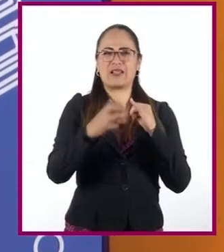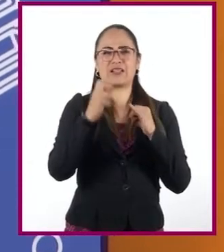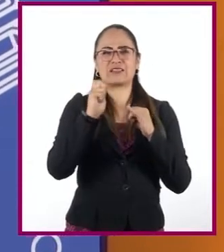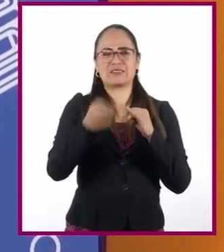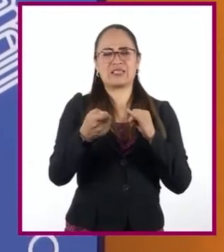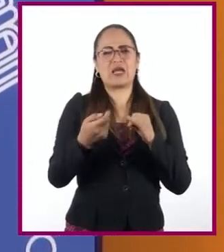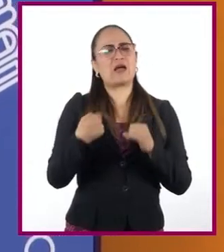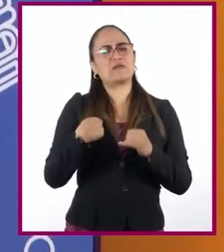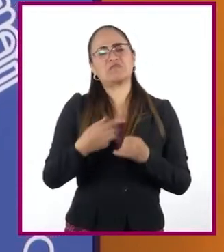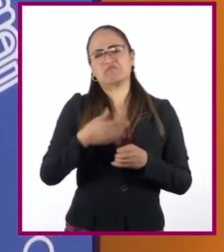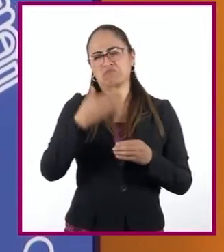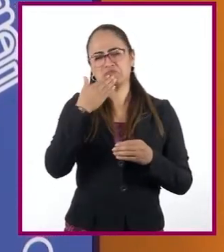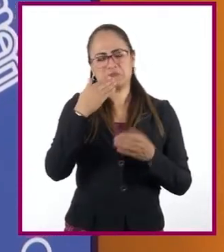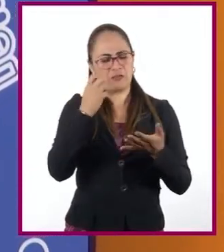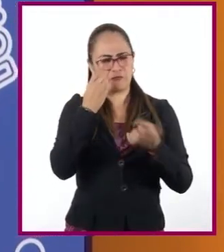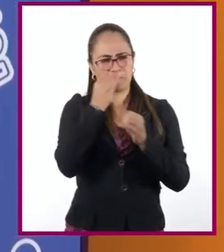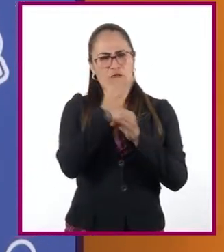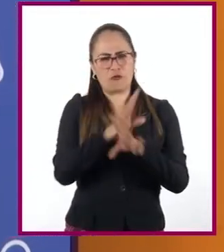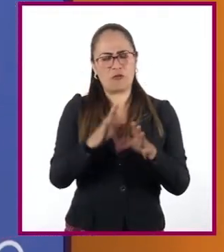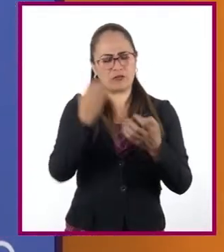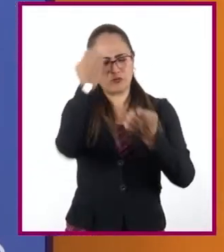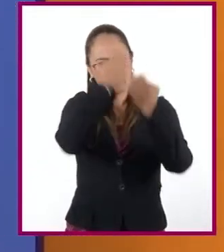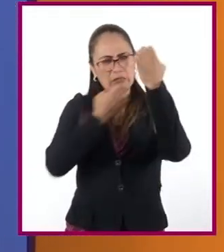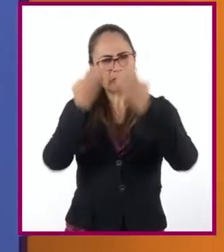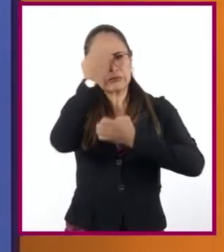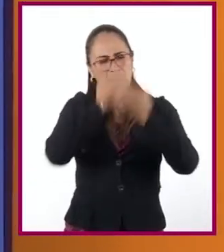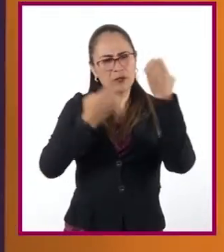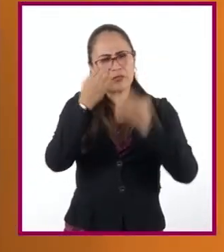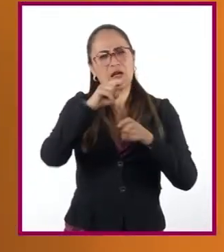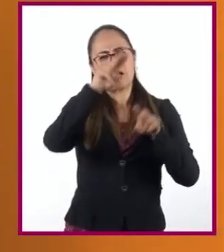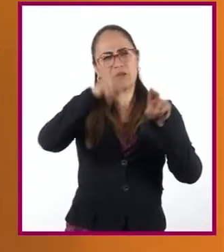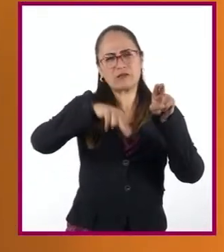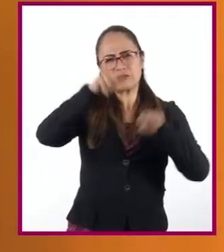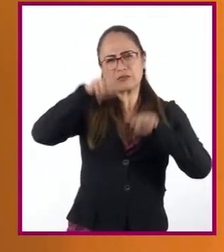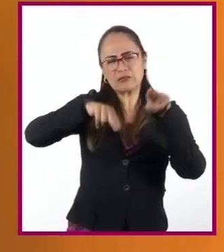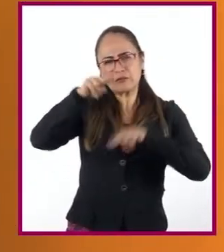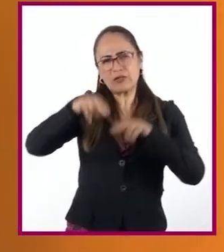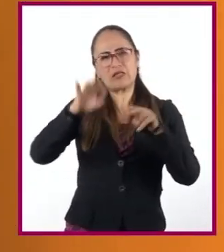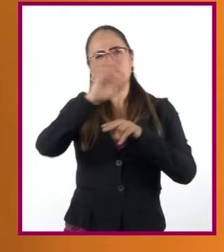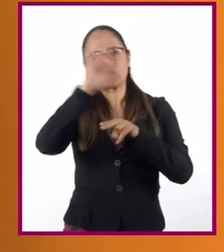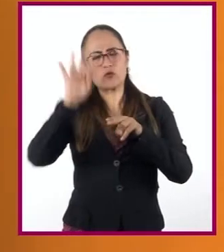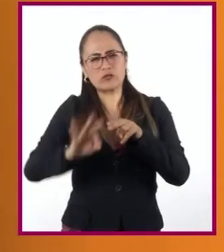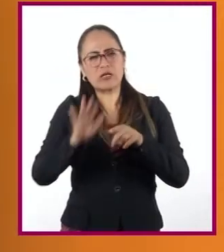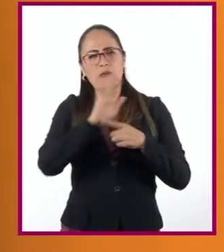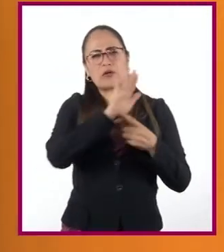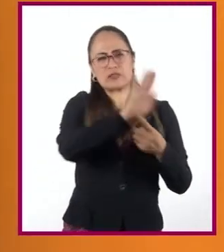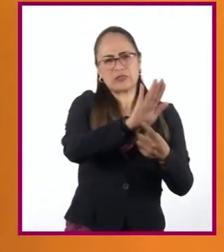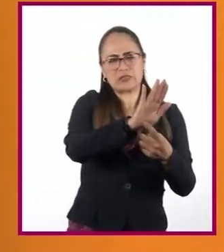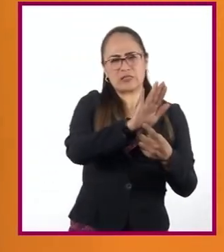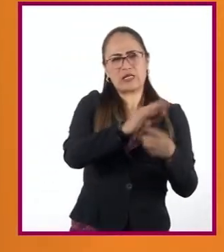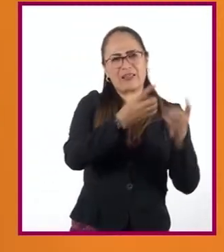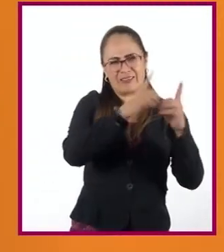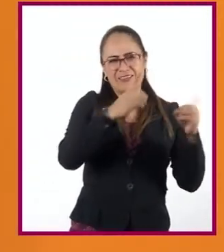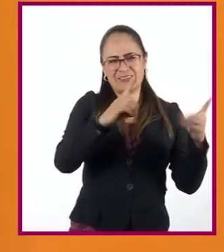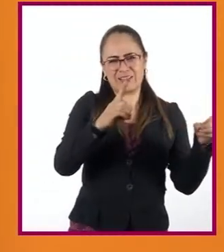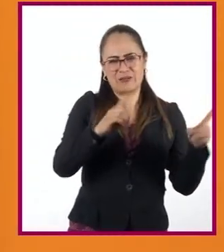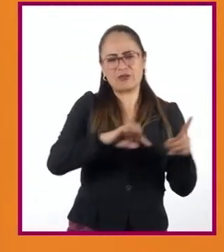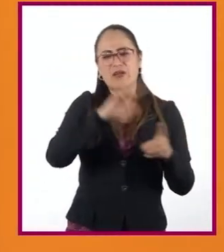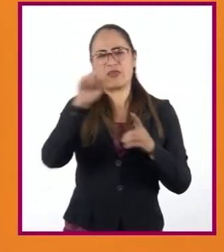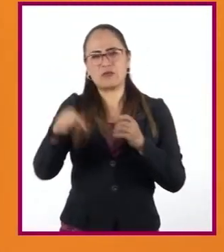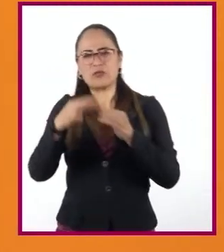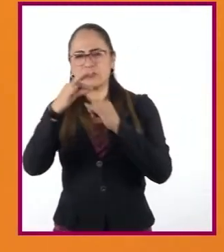interpretación objetiva de las gráficas y porcentajes de las preguntas que presentaron en el cuerpo o desarrollo del informe.